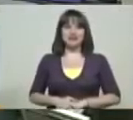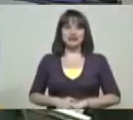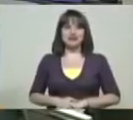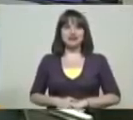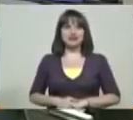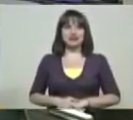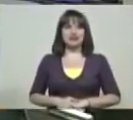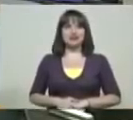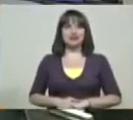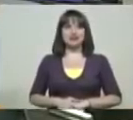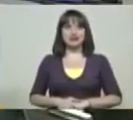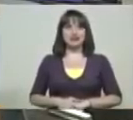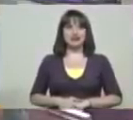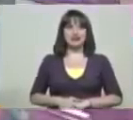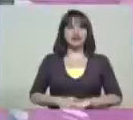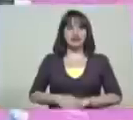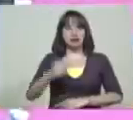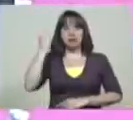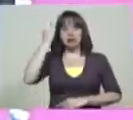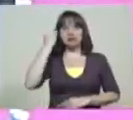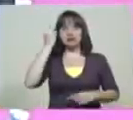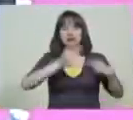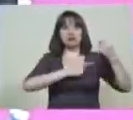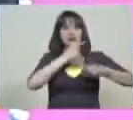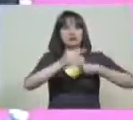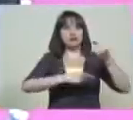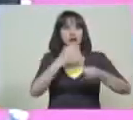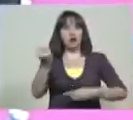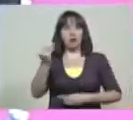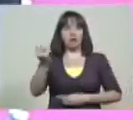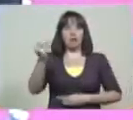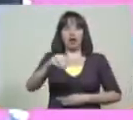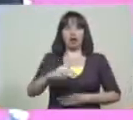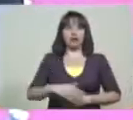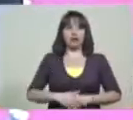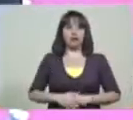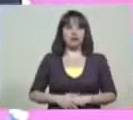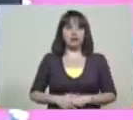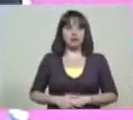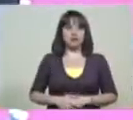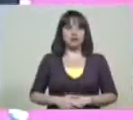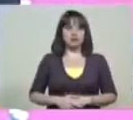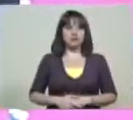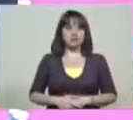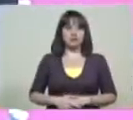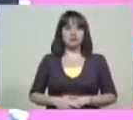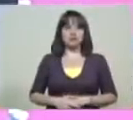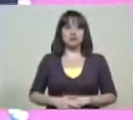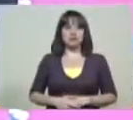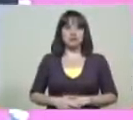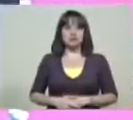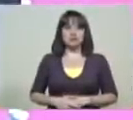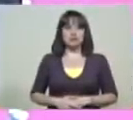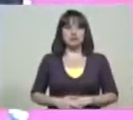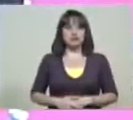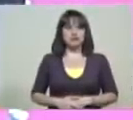Como pensado para un siglo o más, ¿qué somos nosotros? ¿No? La era